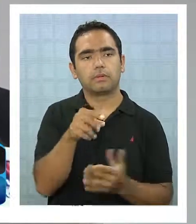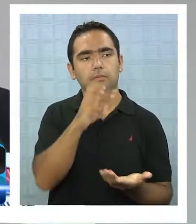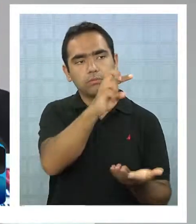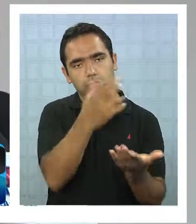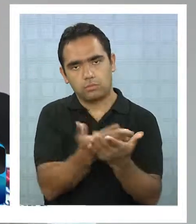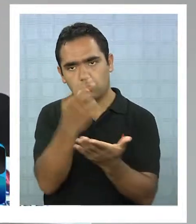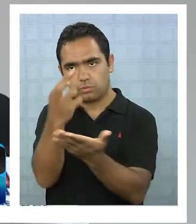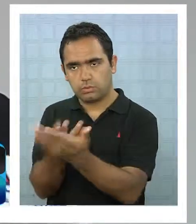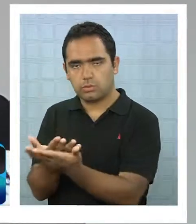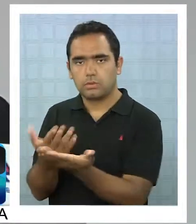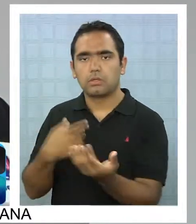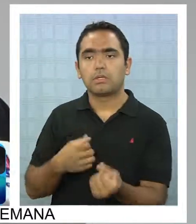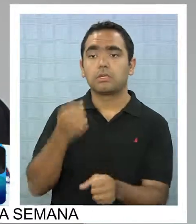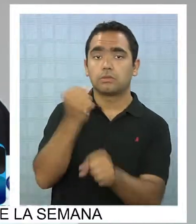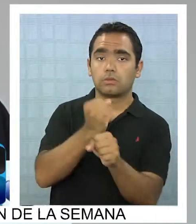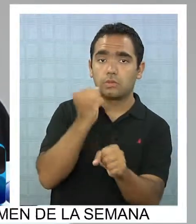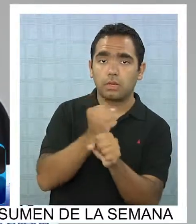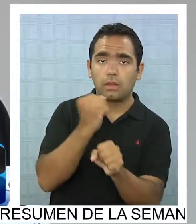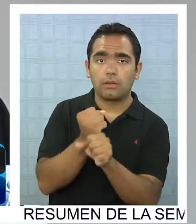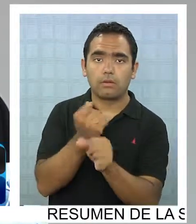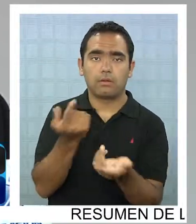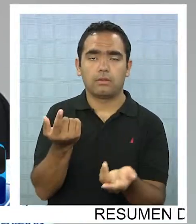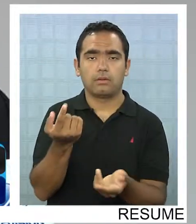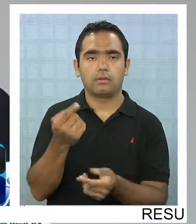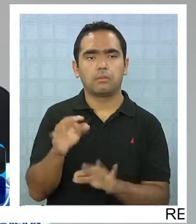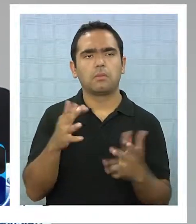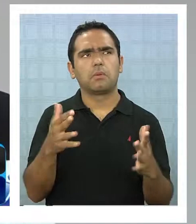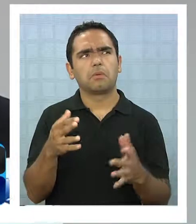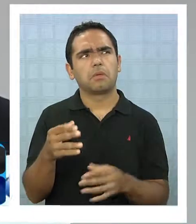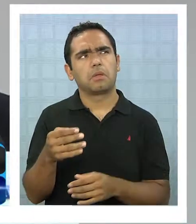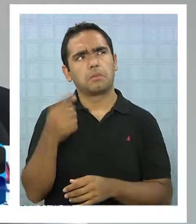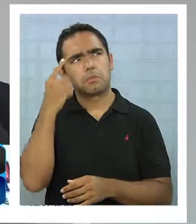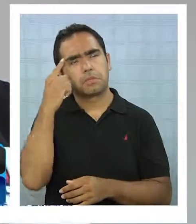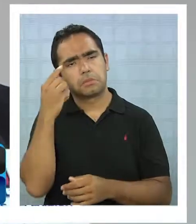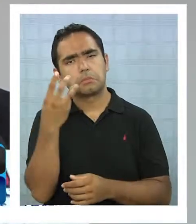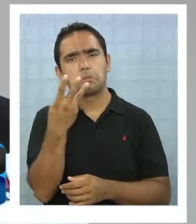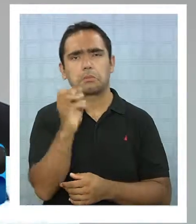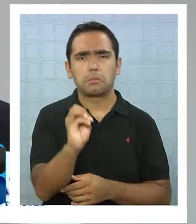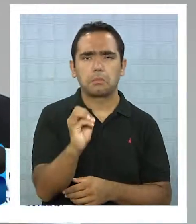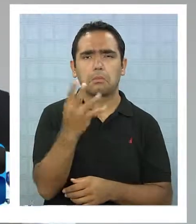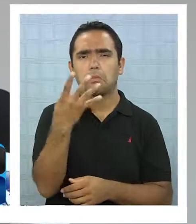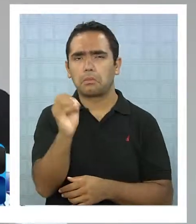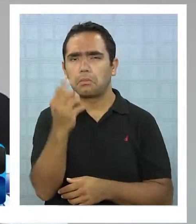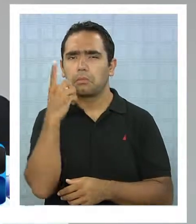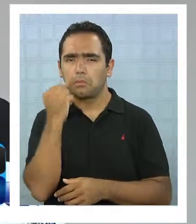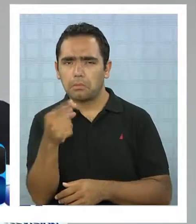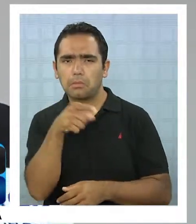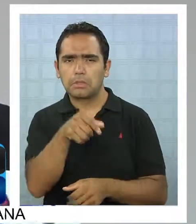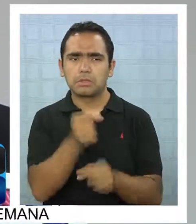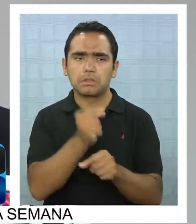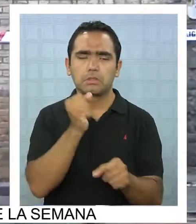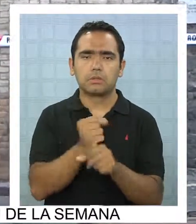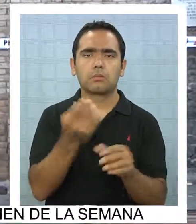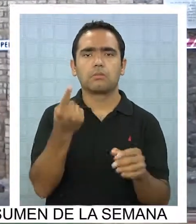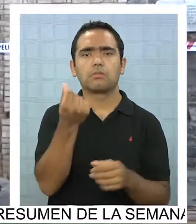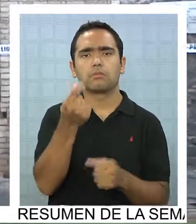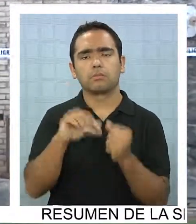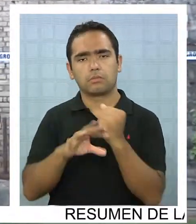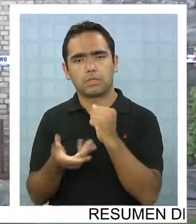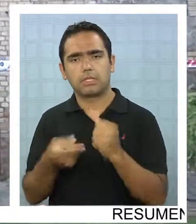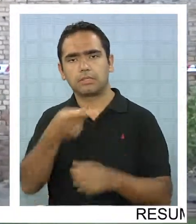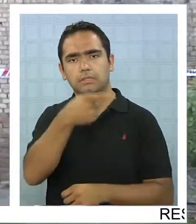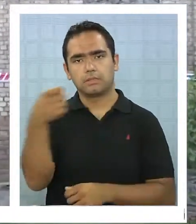que estos trabajos tendrán una duración de 30 40 días sí pero con un monto